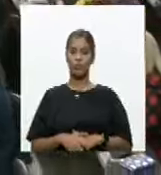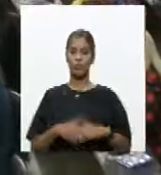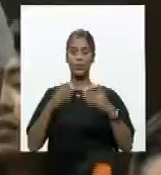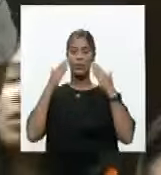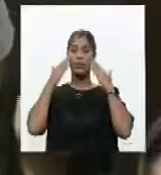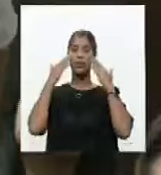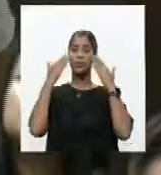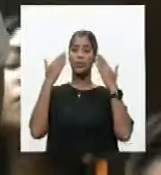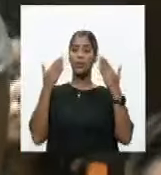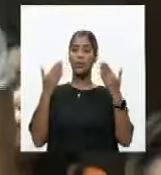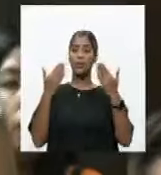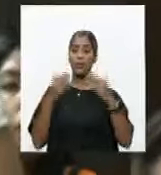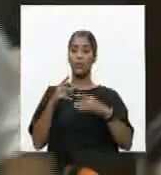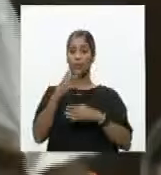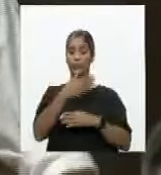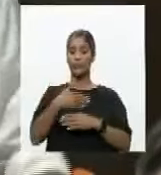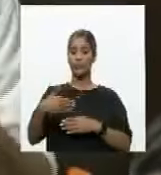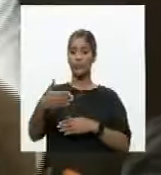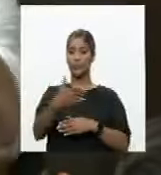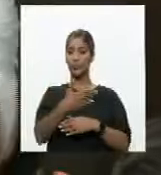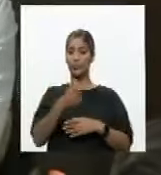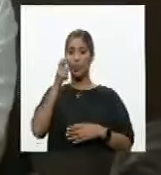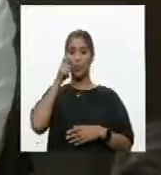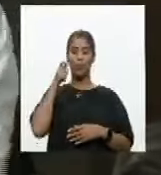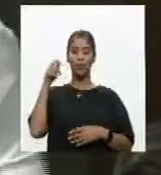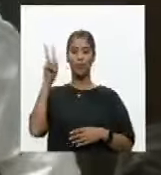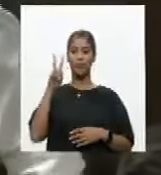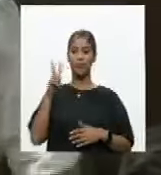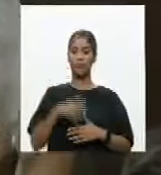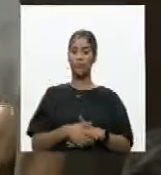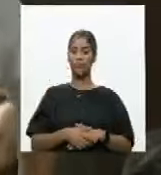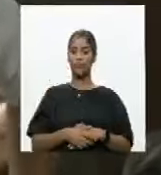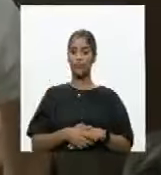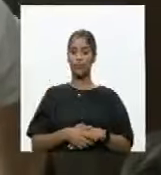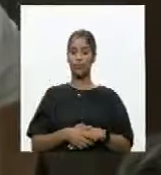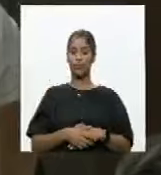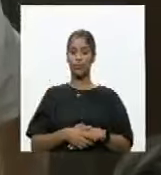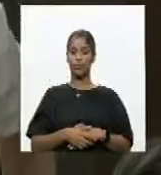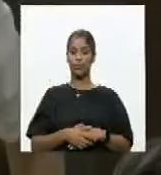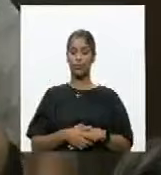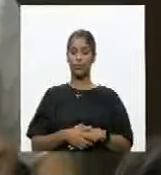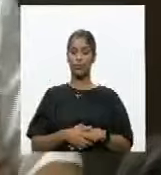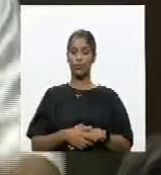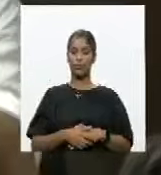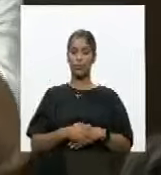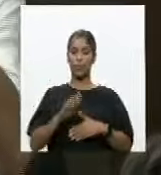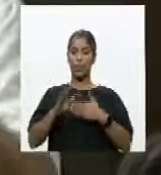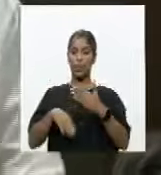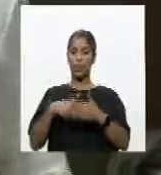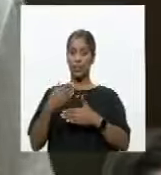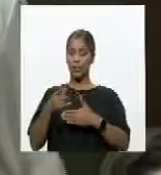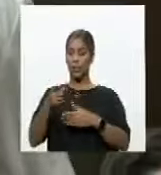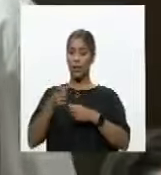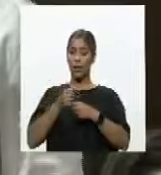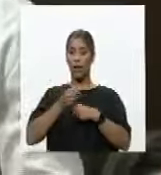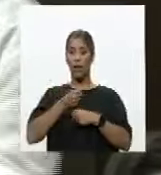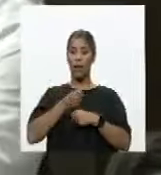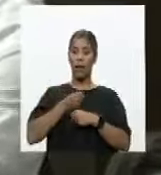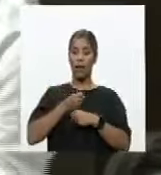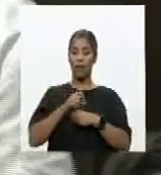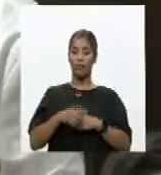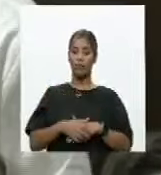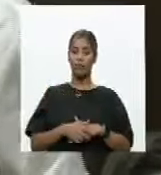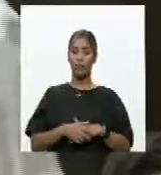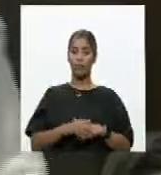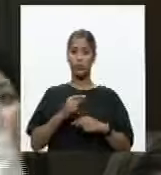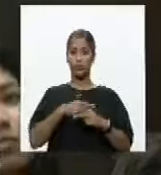Saludos, camaradas, junta directiva, pueblo venezolano, colegas parlamentarios. Luego del maestro Cristóbal Jiménez